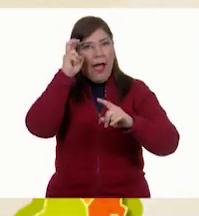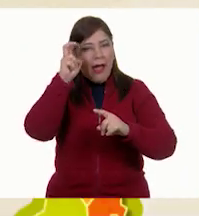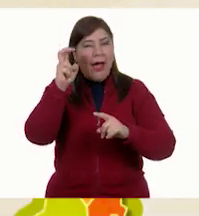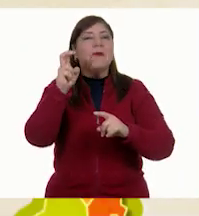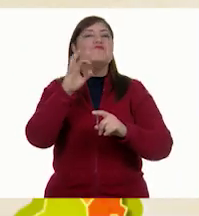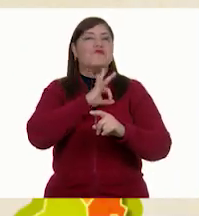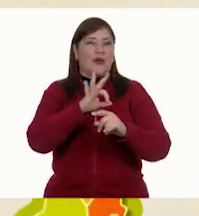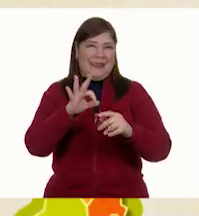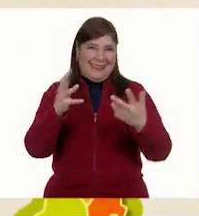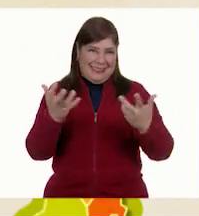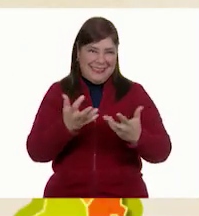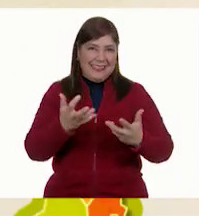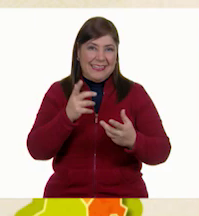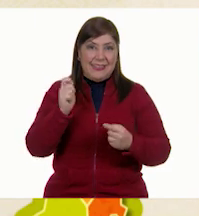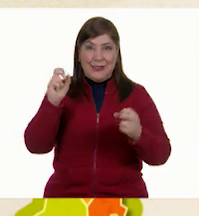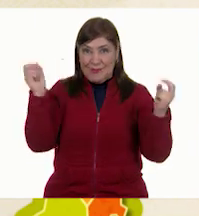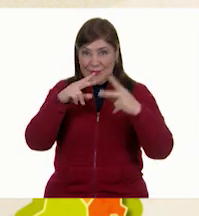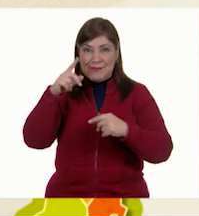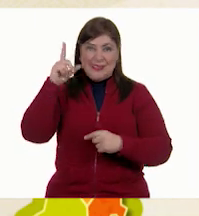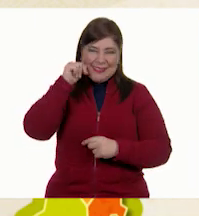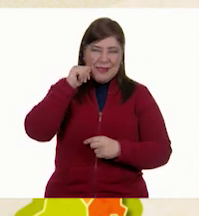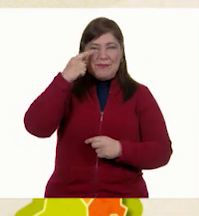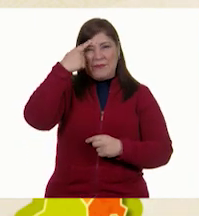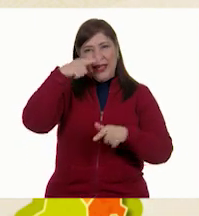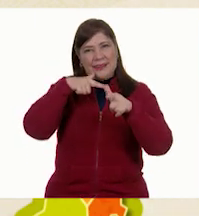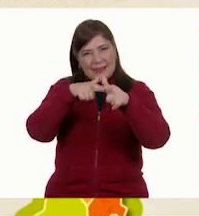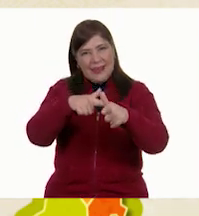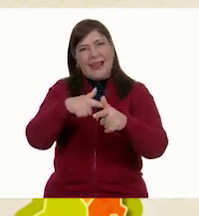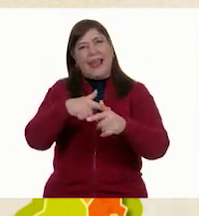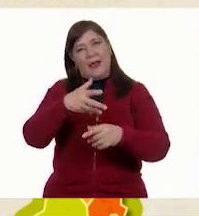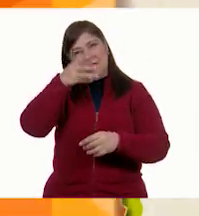vemos mañana para continuar aprendiendo a amar a México.